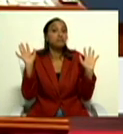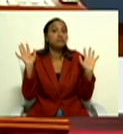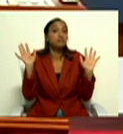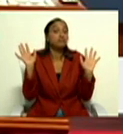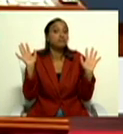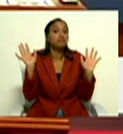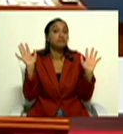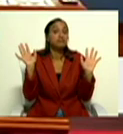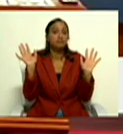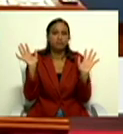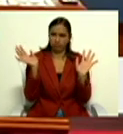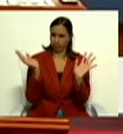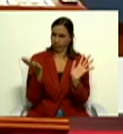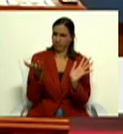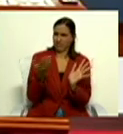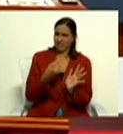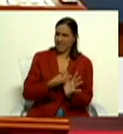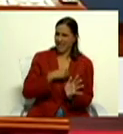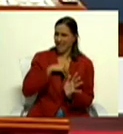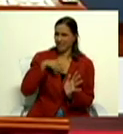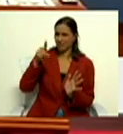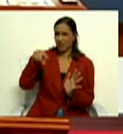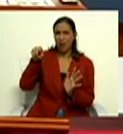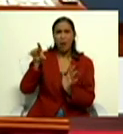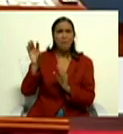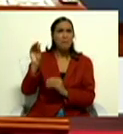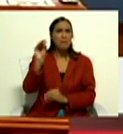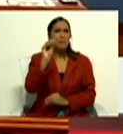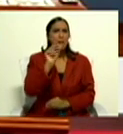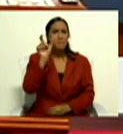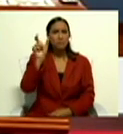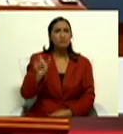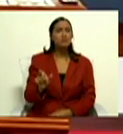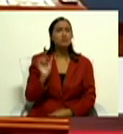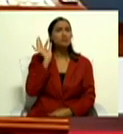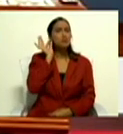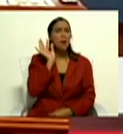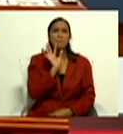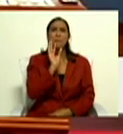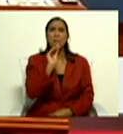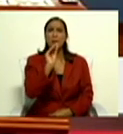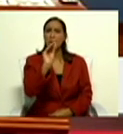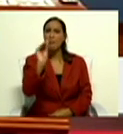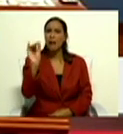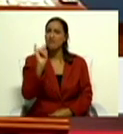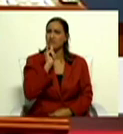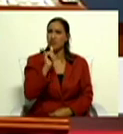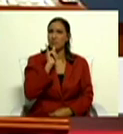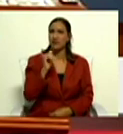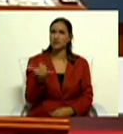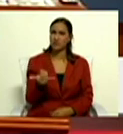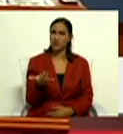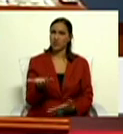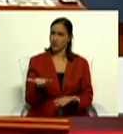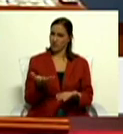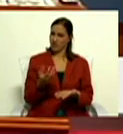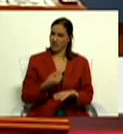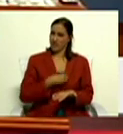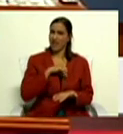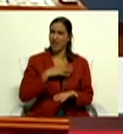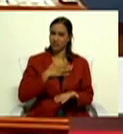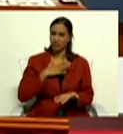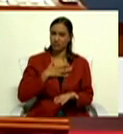De verdad, da asco. Porque es tan duro la lucha de un verdadero defensor de los derechos humanos. Es